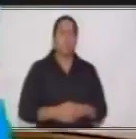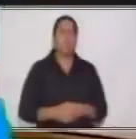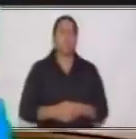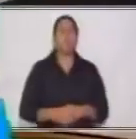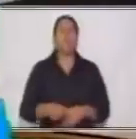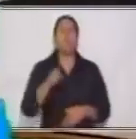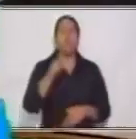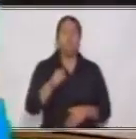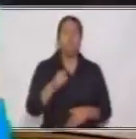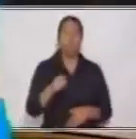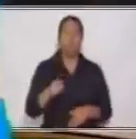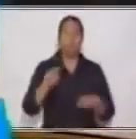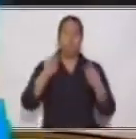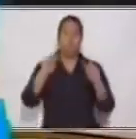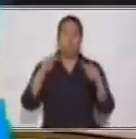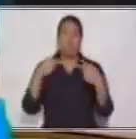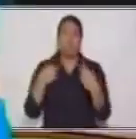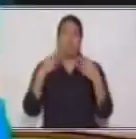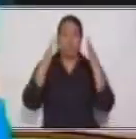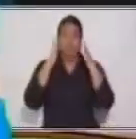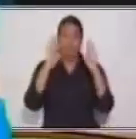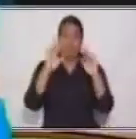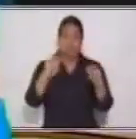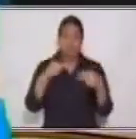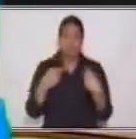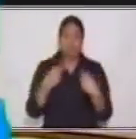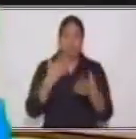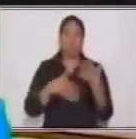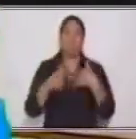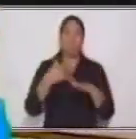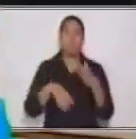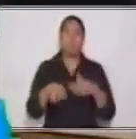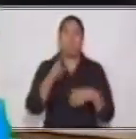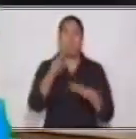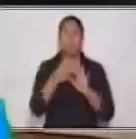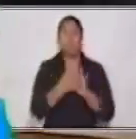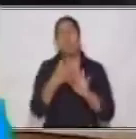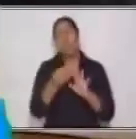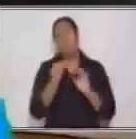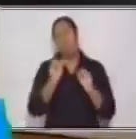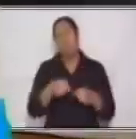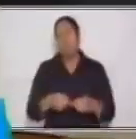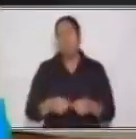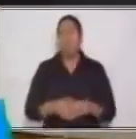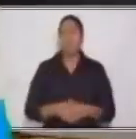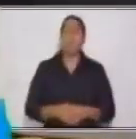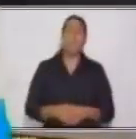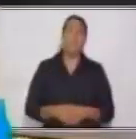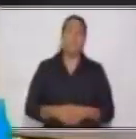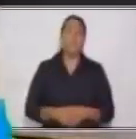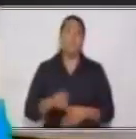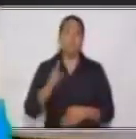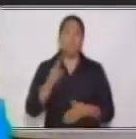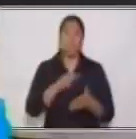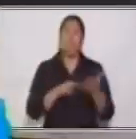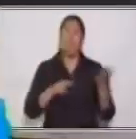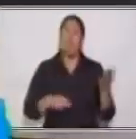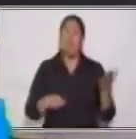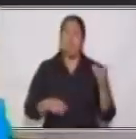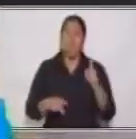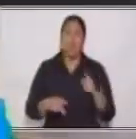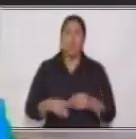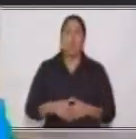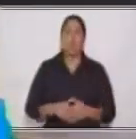la escuchan y si la pueden seguir conmigo en casa, sigámosla juntos. La lectura es: las